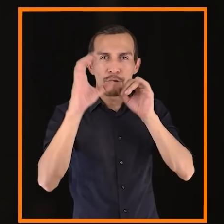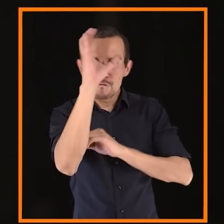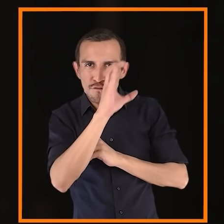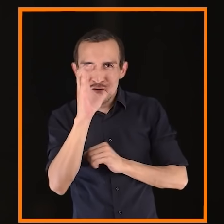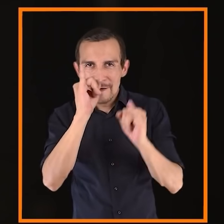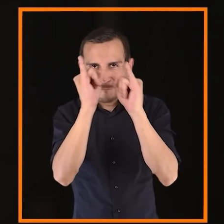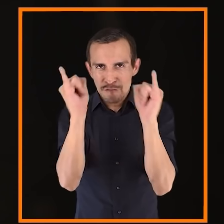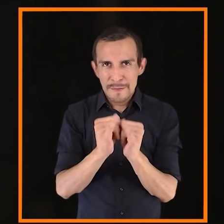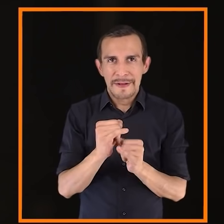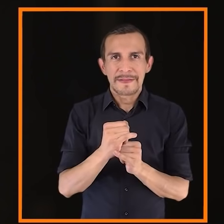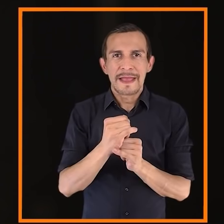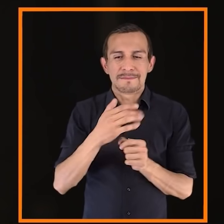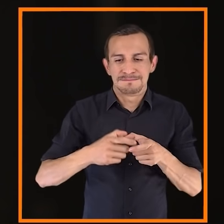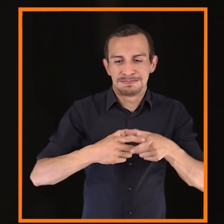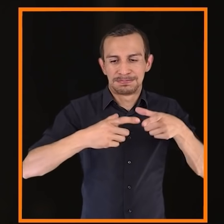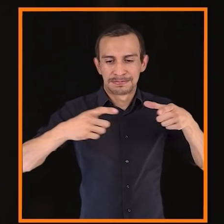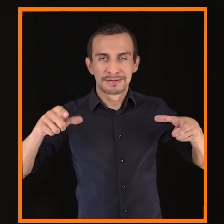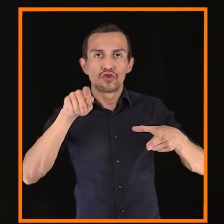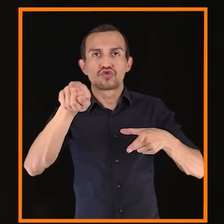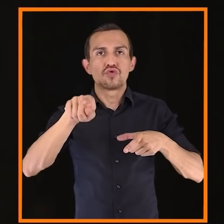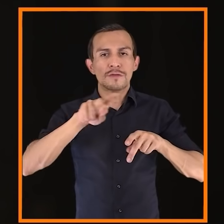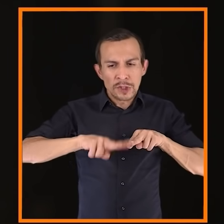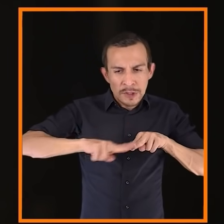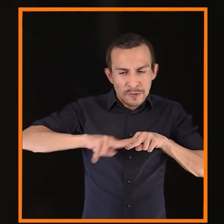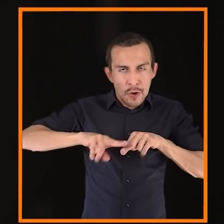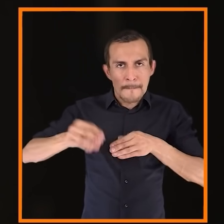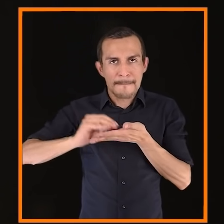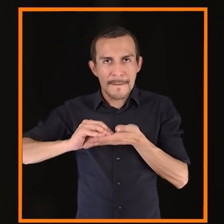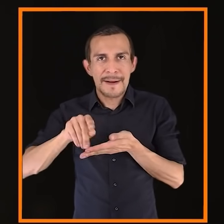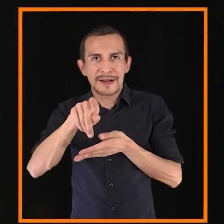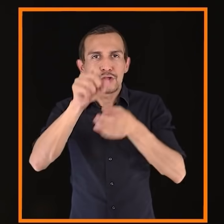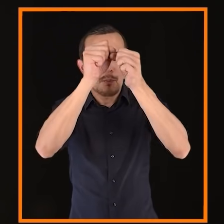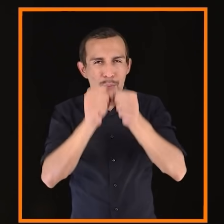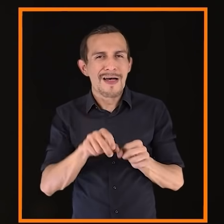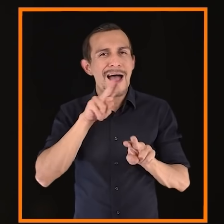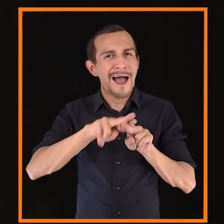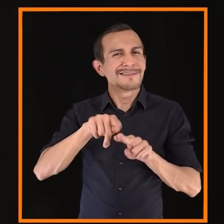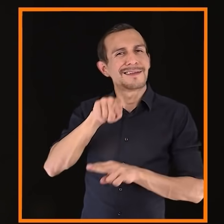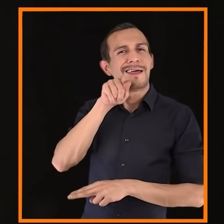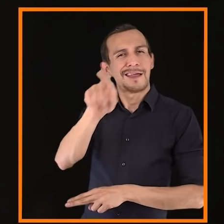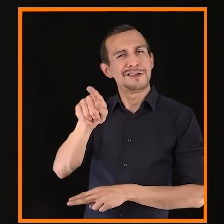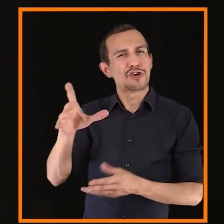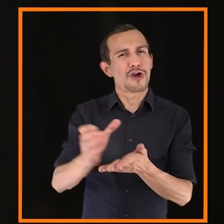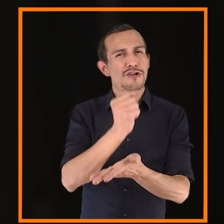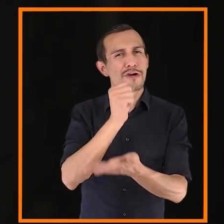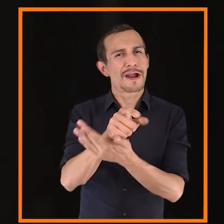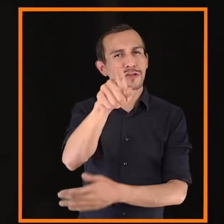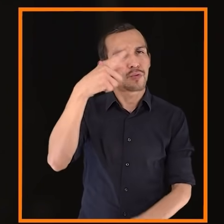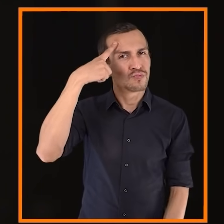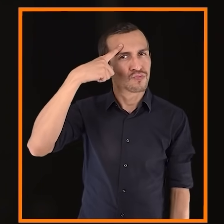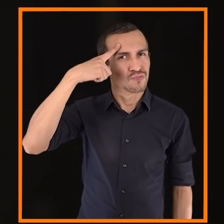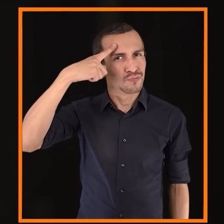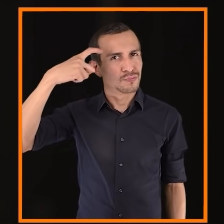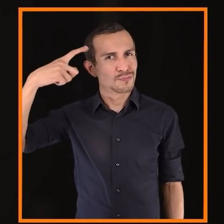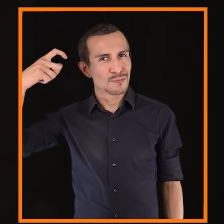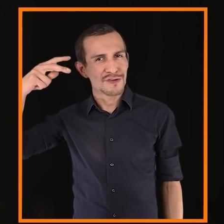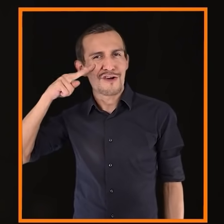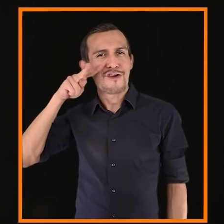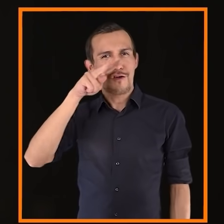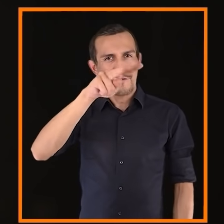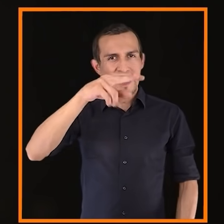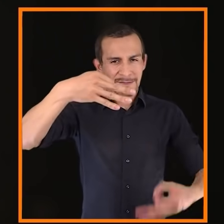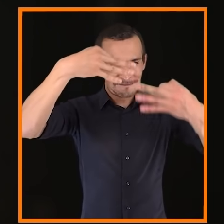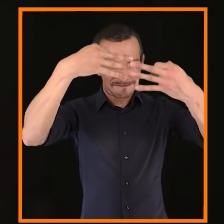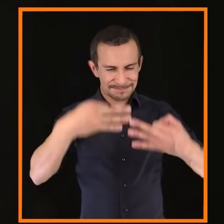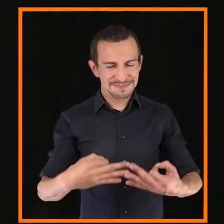poder aumentar tu capacidad productiva para que tú puedas abastecer eso y lograr que tu sueño lo